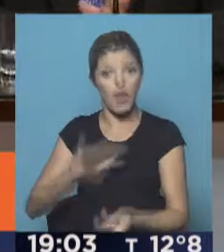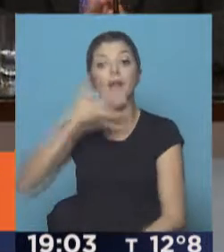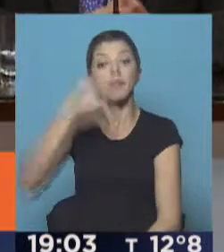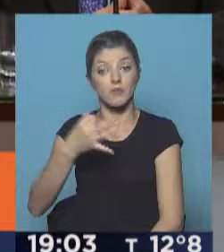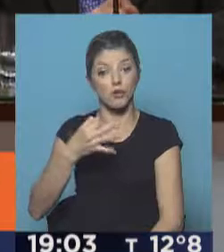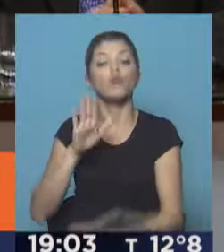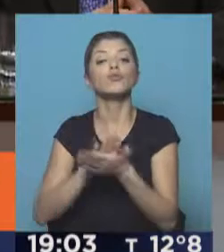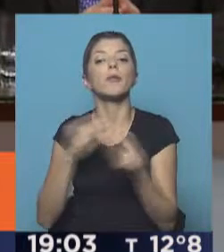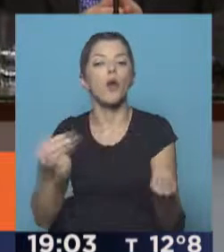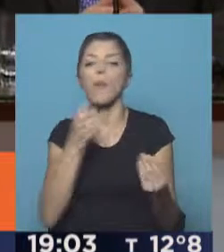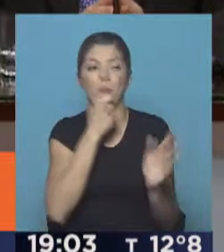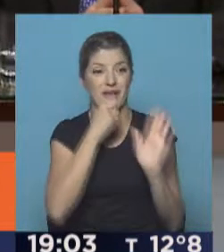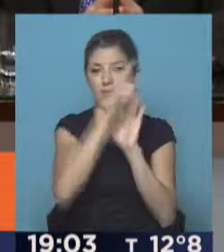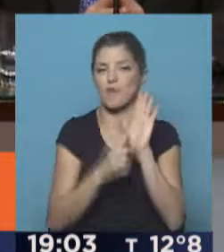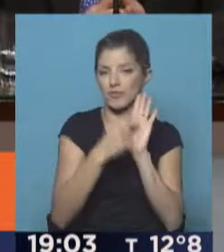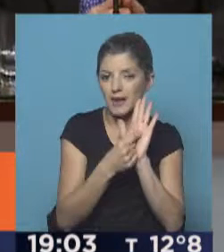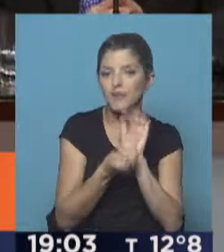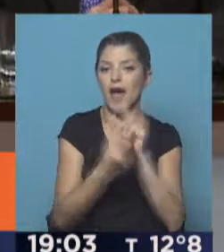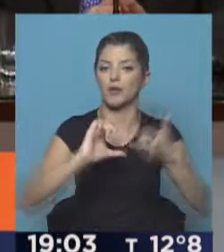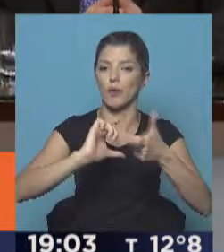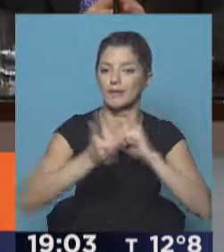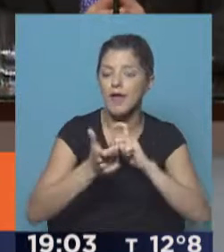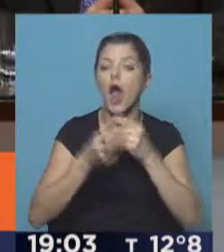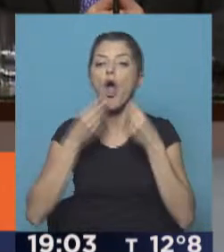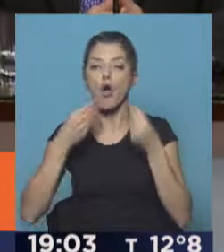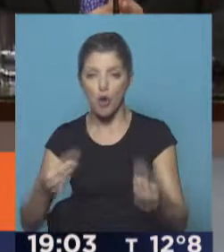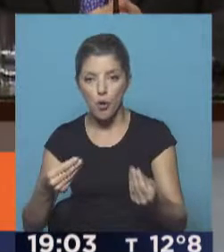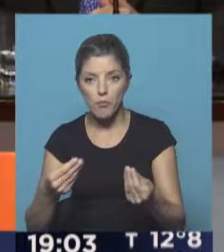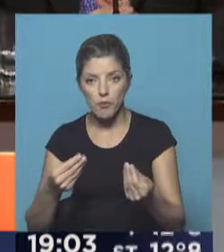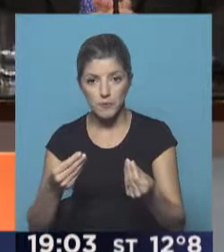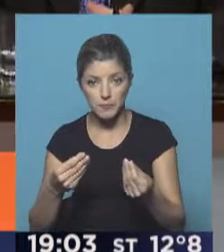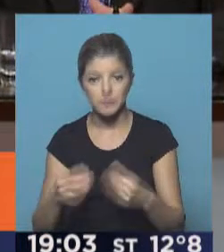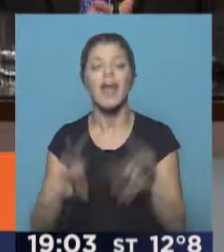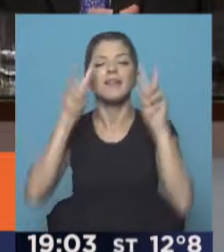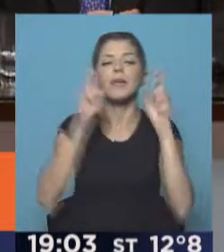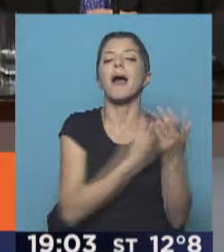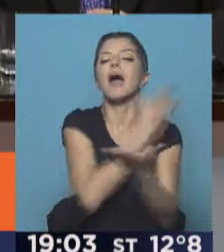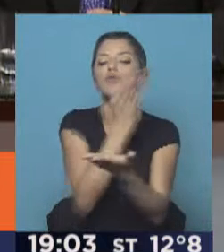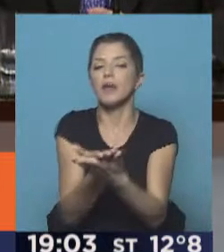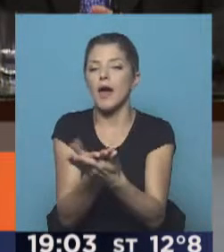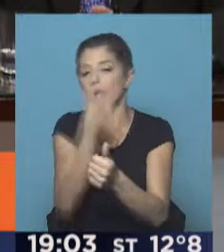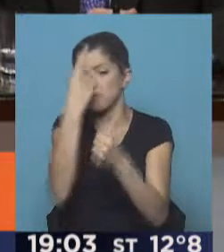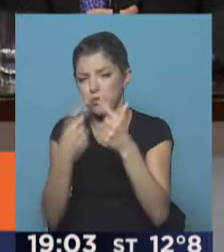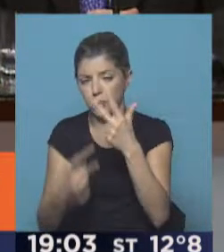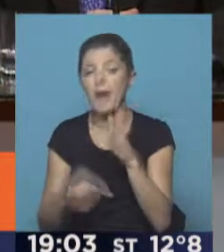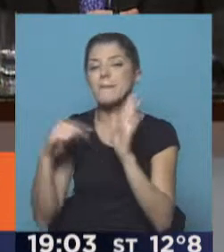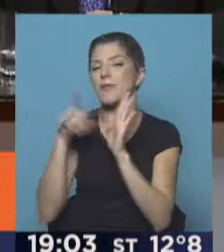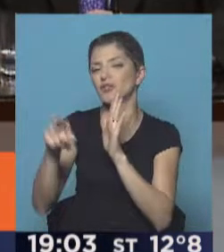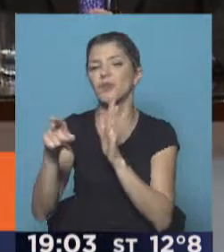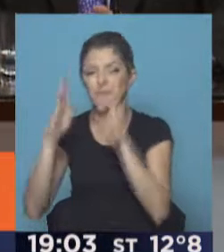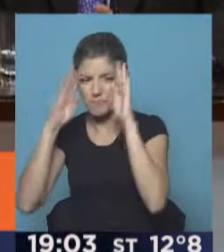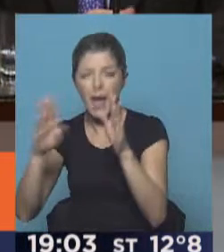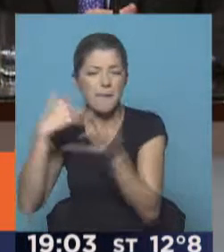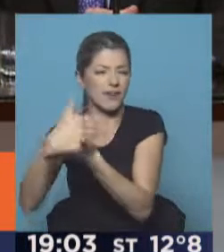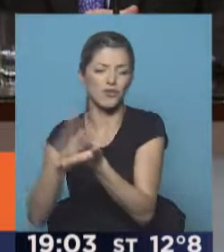se actualizan las tarifas, qué alcance, cómo se van a disponer medidas cautelares y demás. Pero me parece que eso es más una discusión para técnicos y para